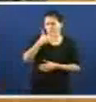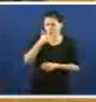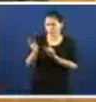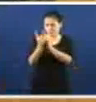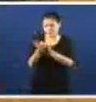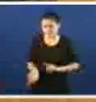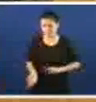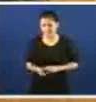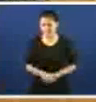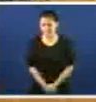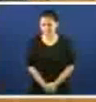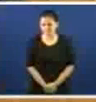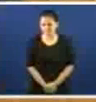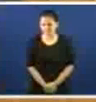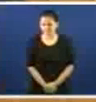pensaba.